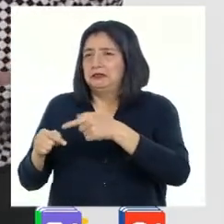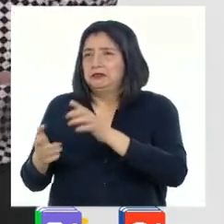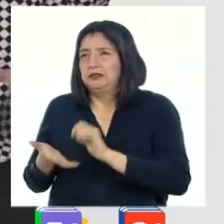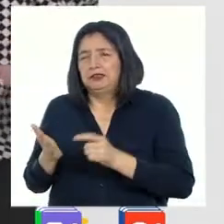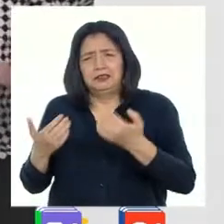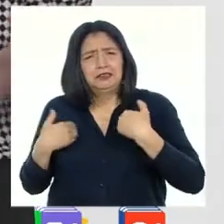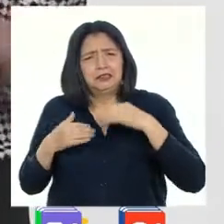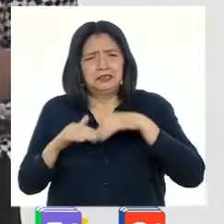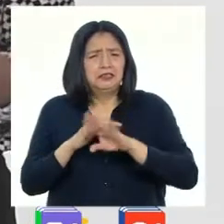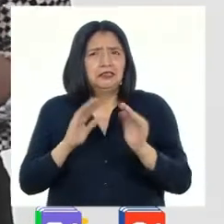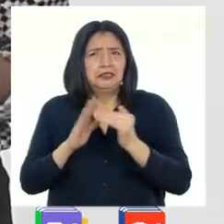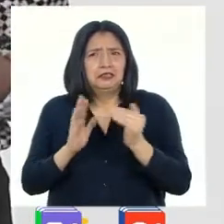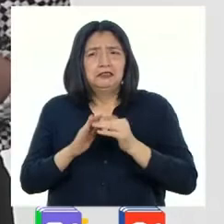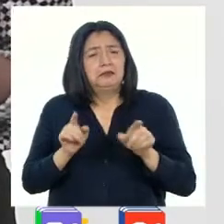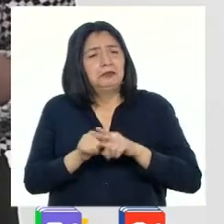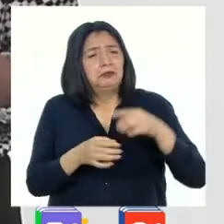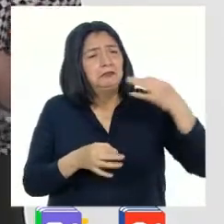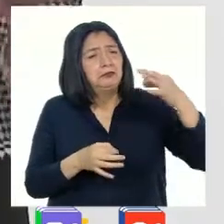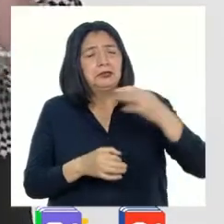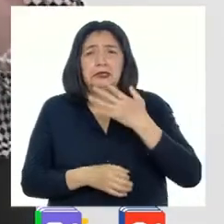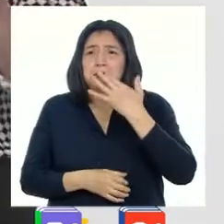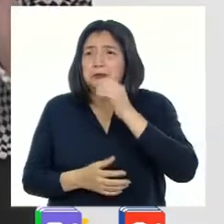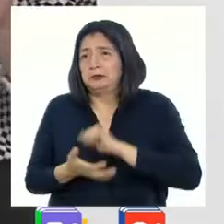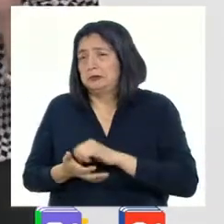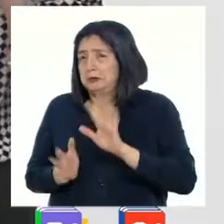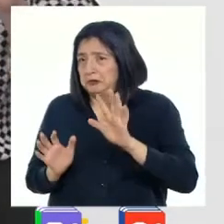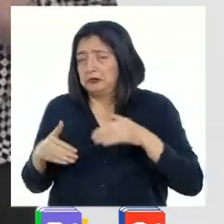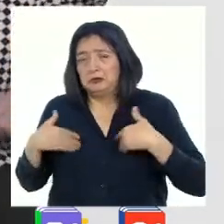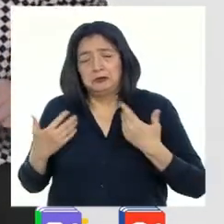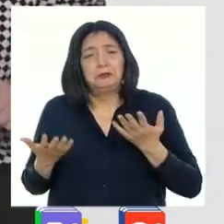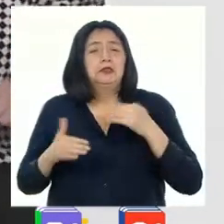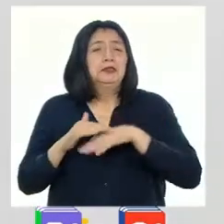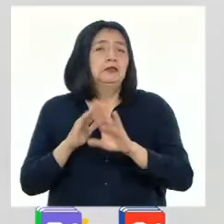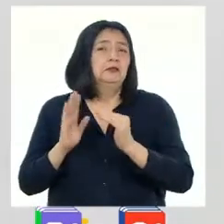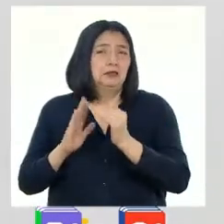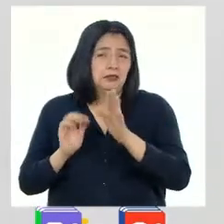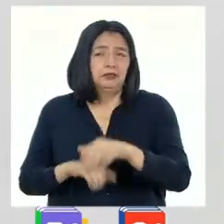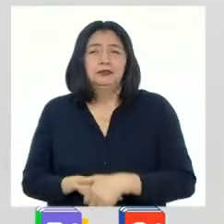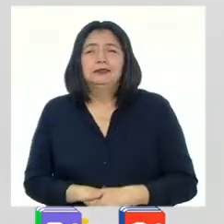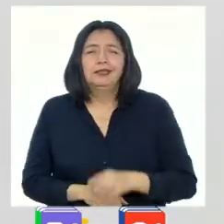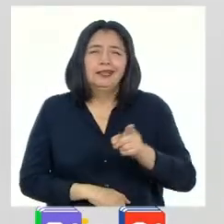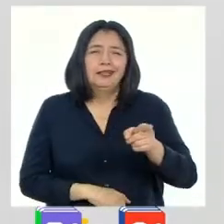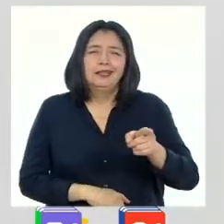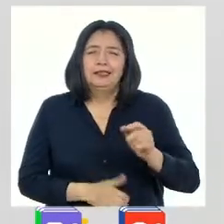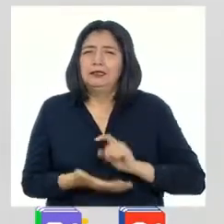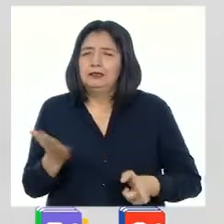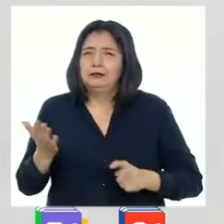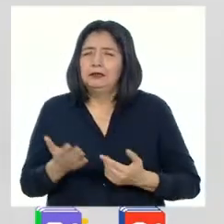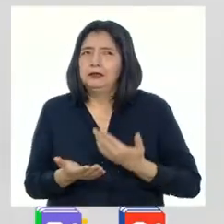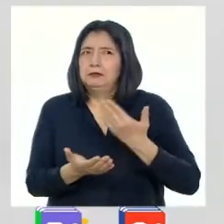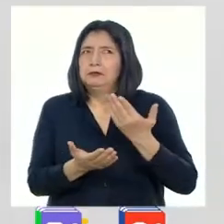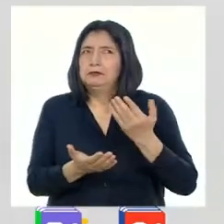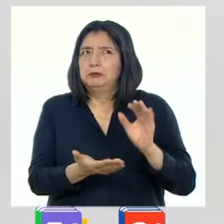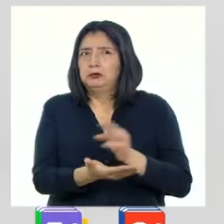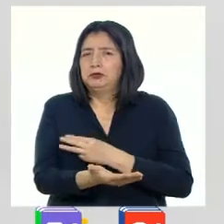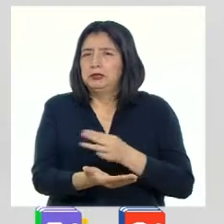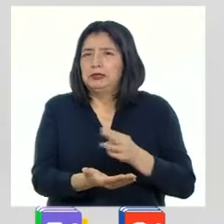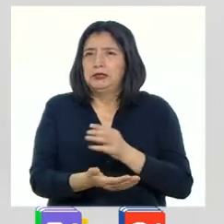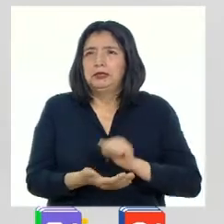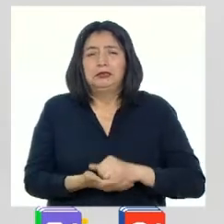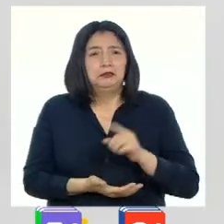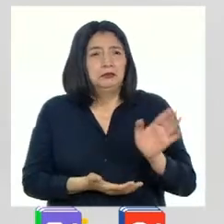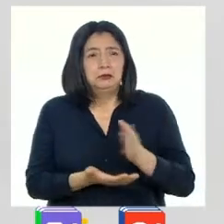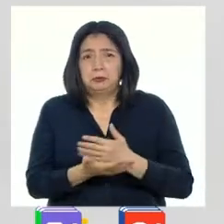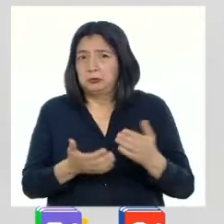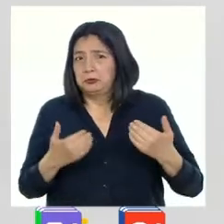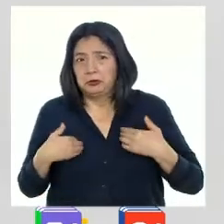las que tengamos en casa, también papeles y colores, los que puedan haber en su hogar. Y para el caso de la propuesta musical, si